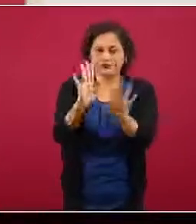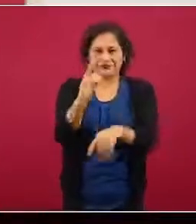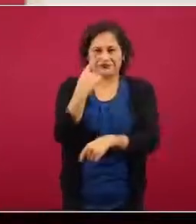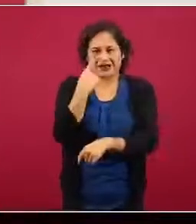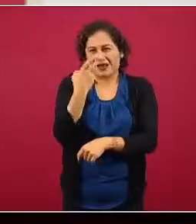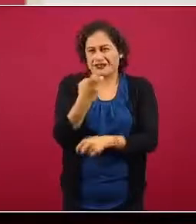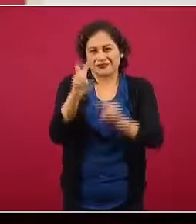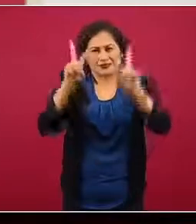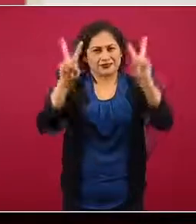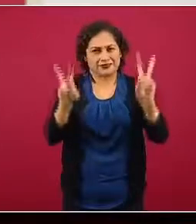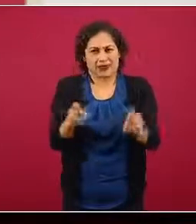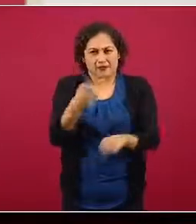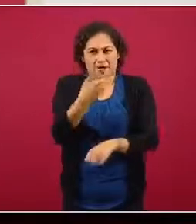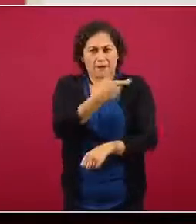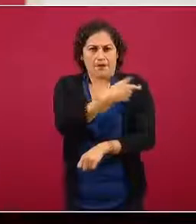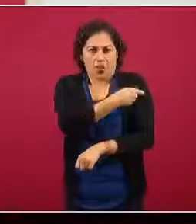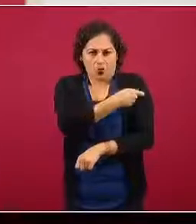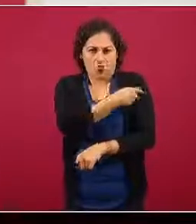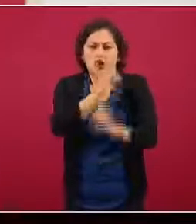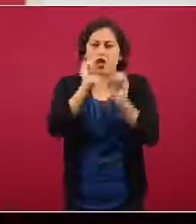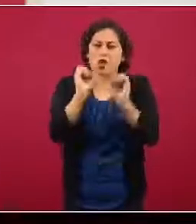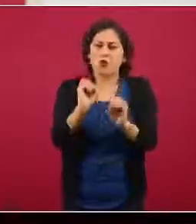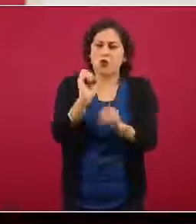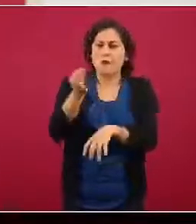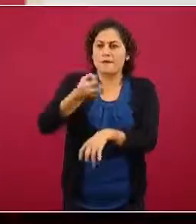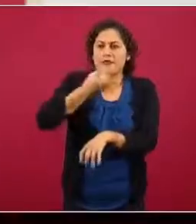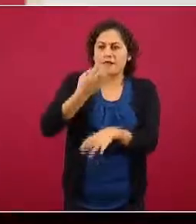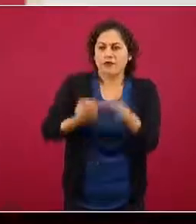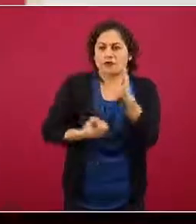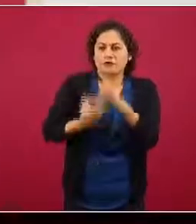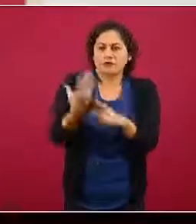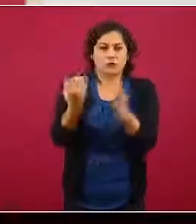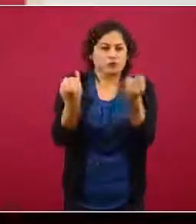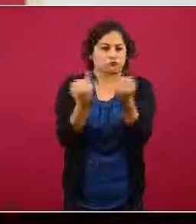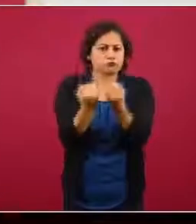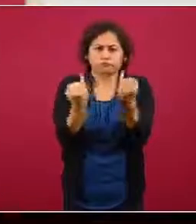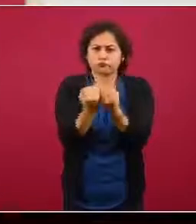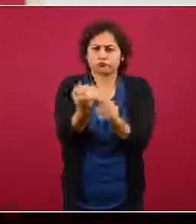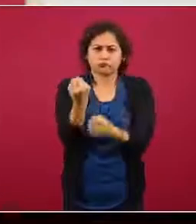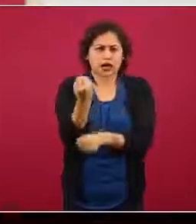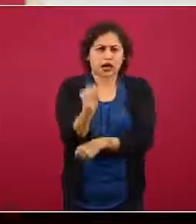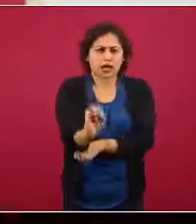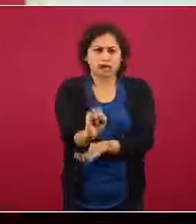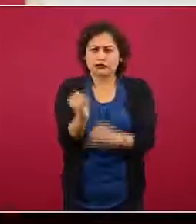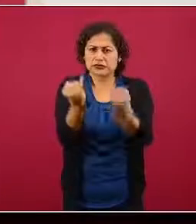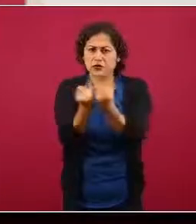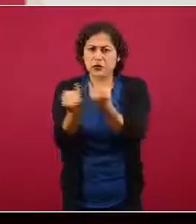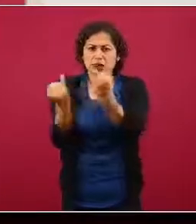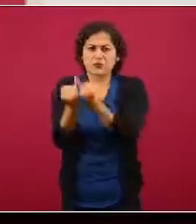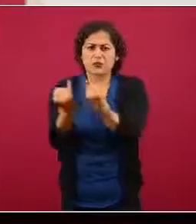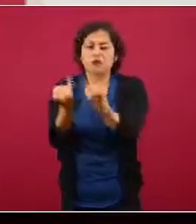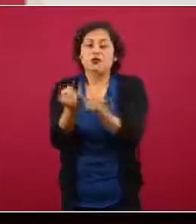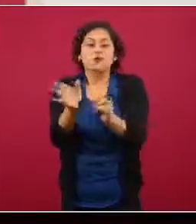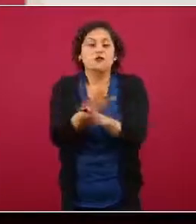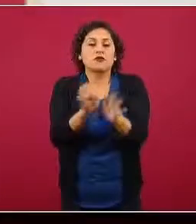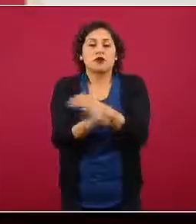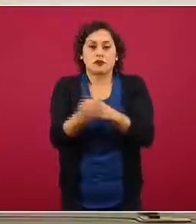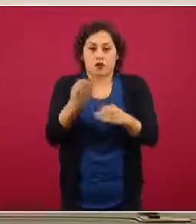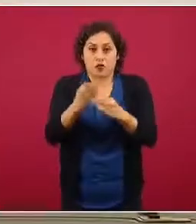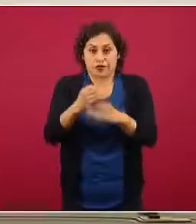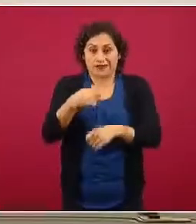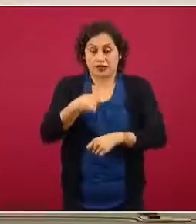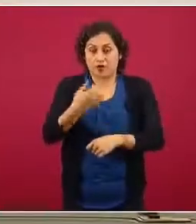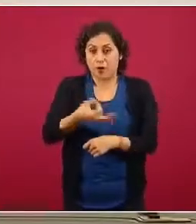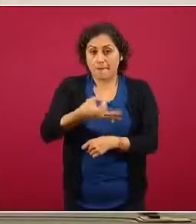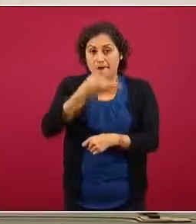vacunas o medicamentos nuevos. Todo medicamento, o sea, si yo me tomo ahorita un medicamento